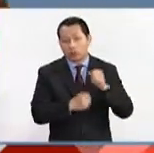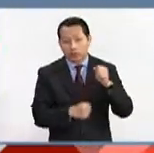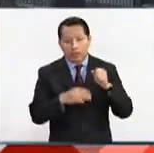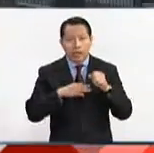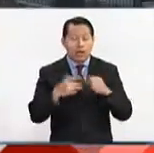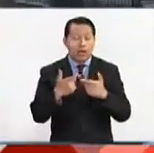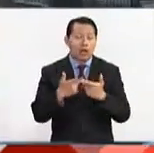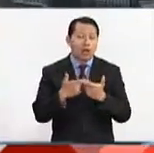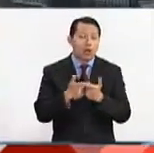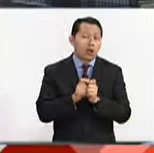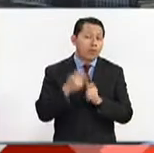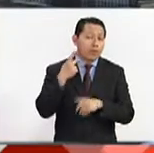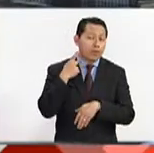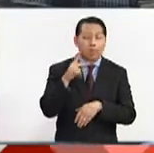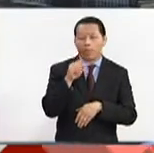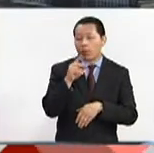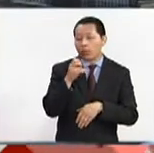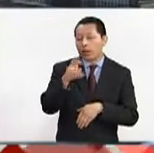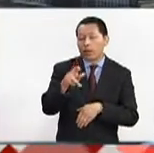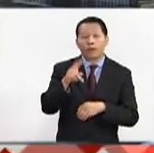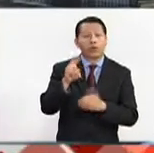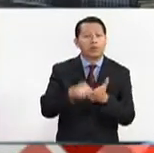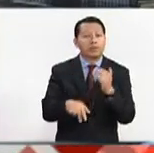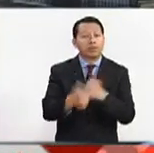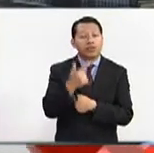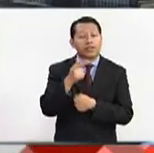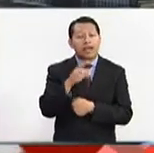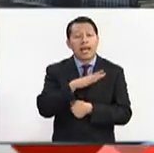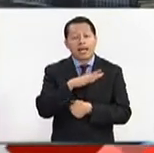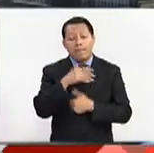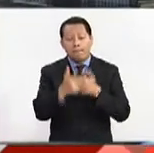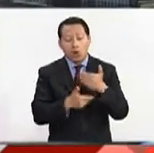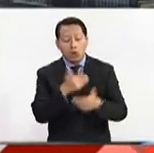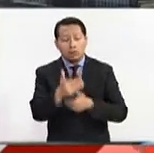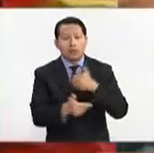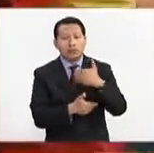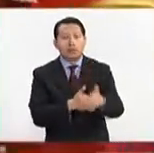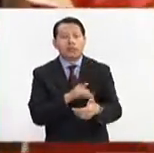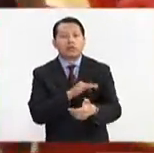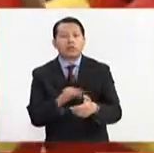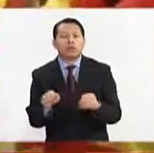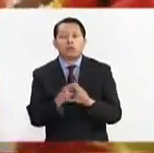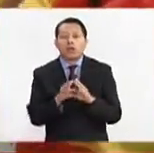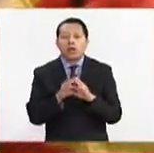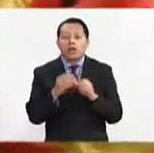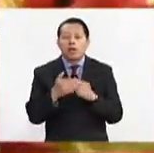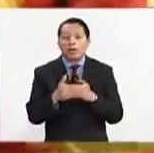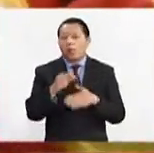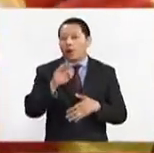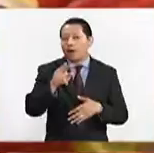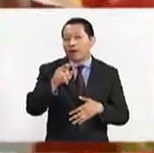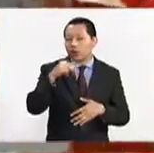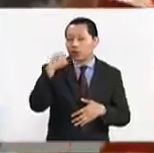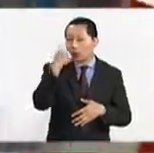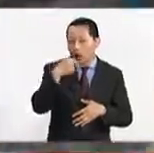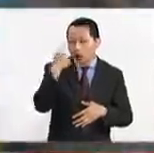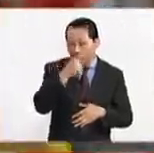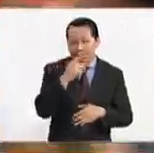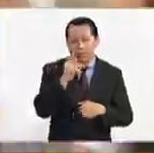Partido Popular, dando lugar en 2012 a todo este proceso que terminará en 48 horas con una